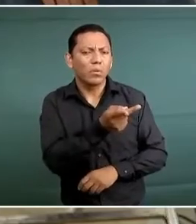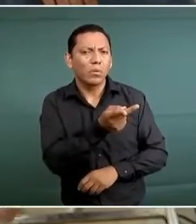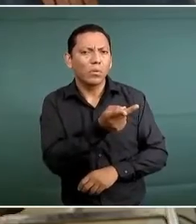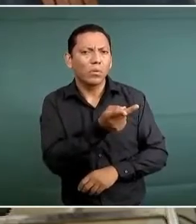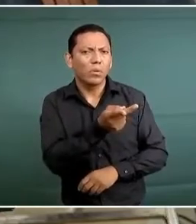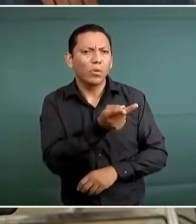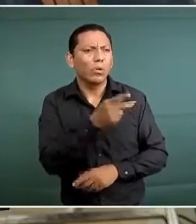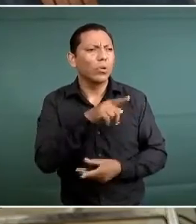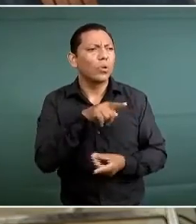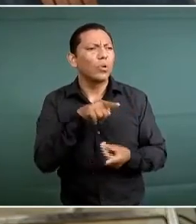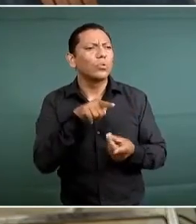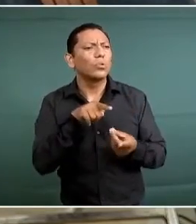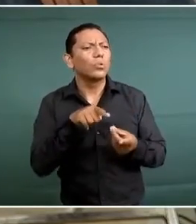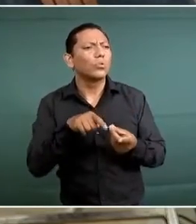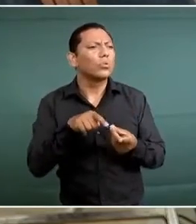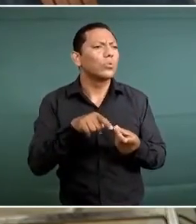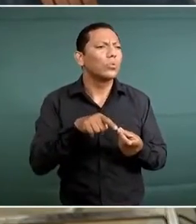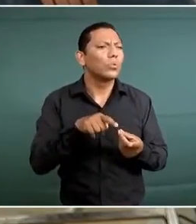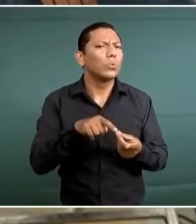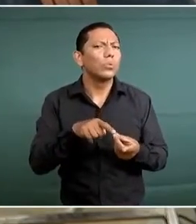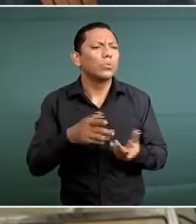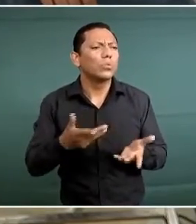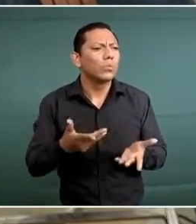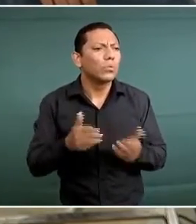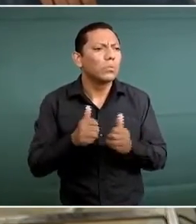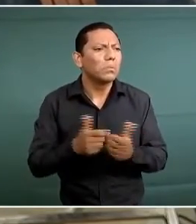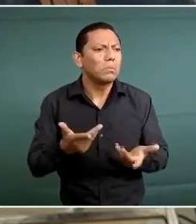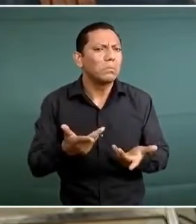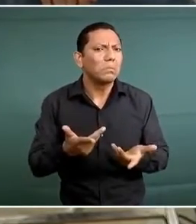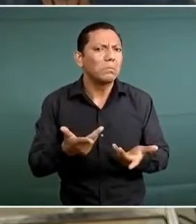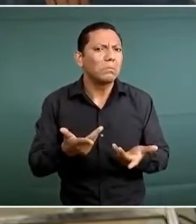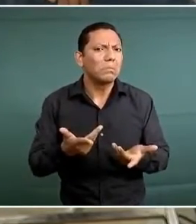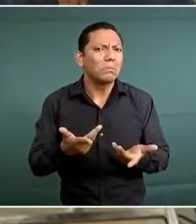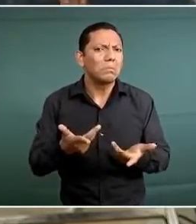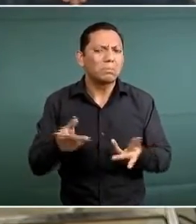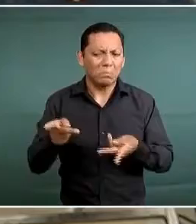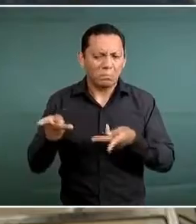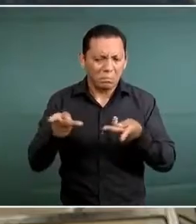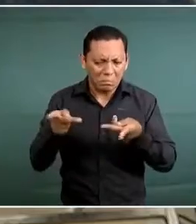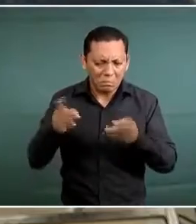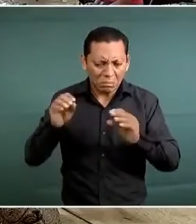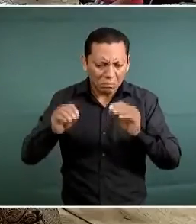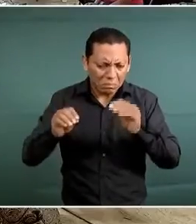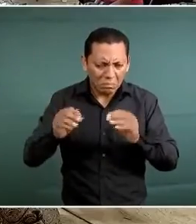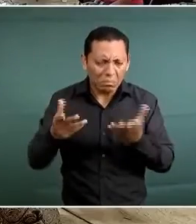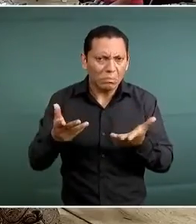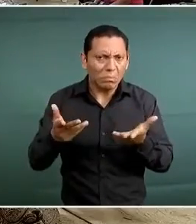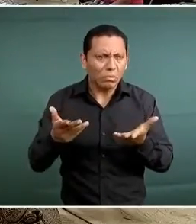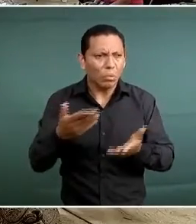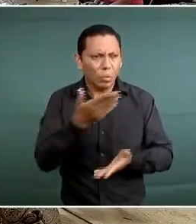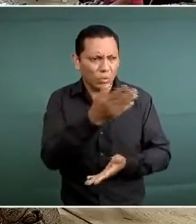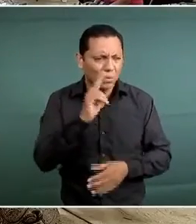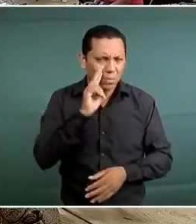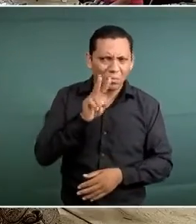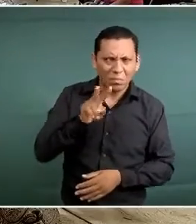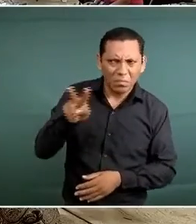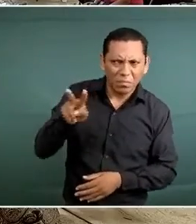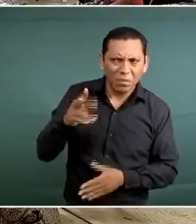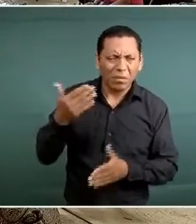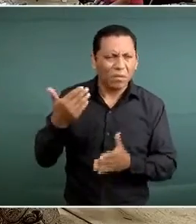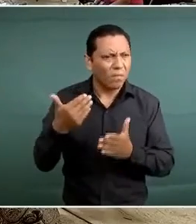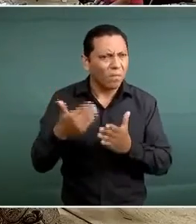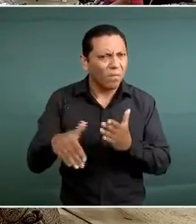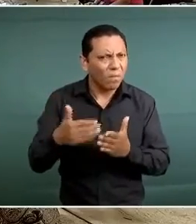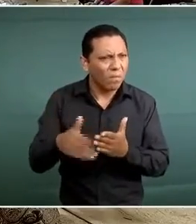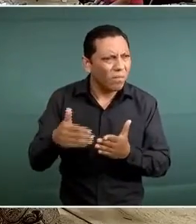¿dónde está la la falta de estrategia o dónde está usted viendo que falta